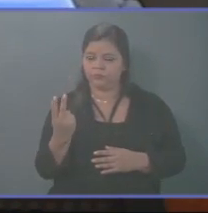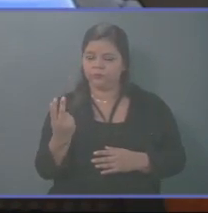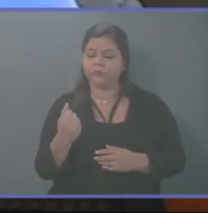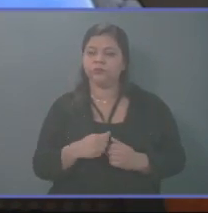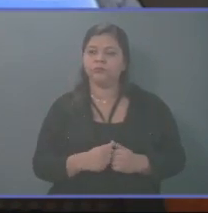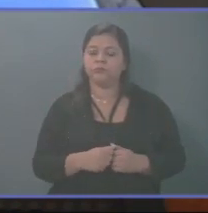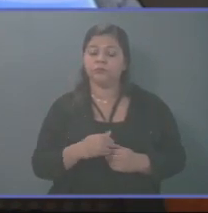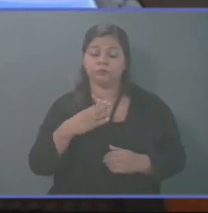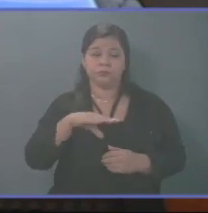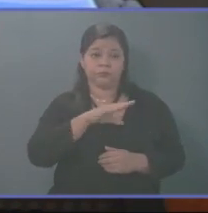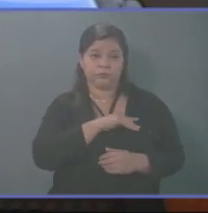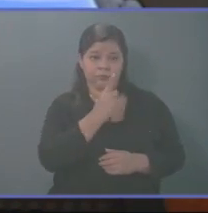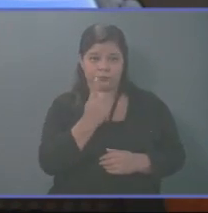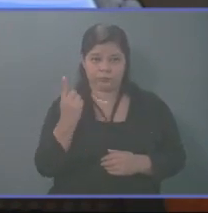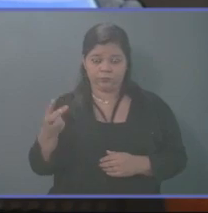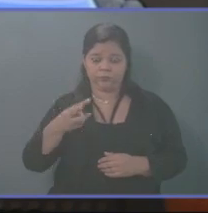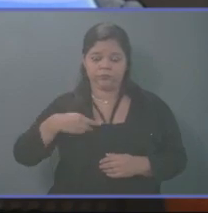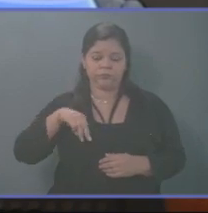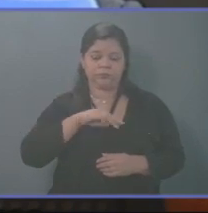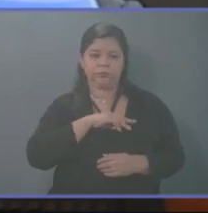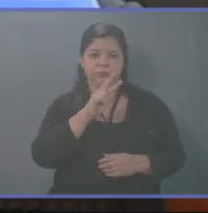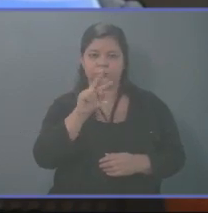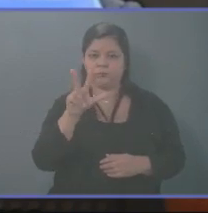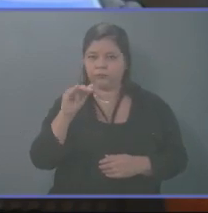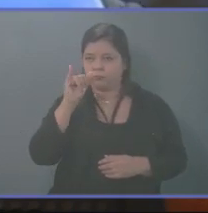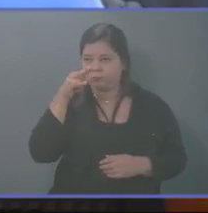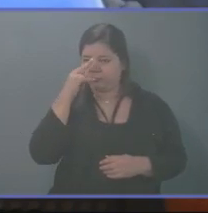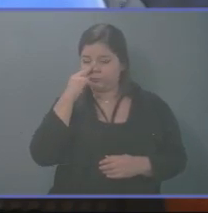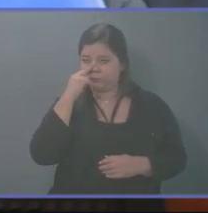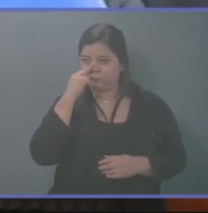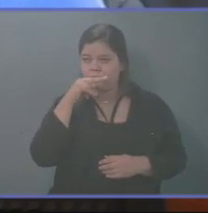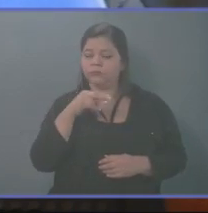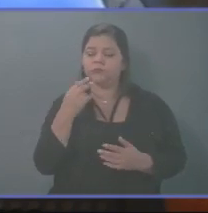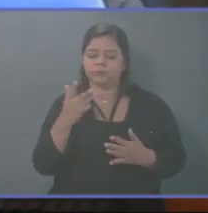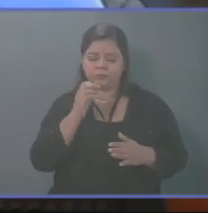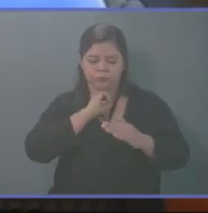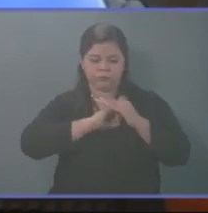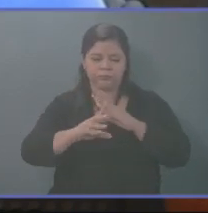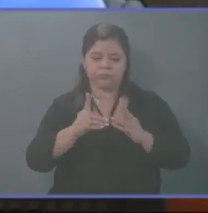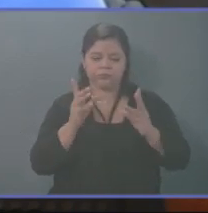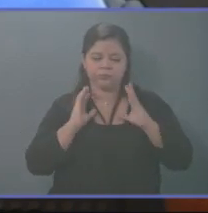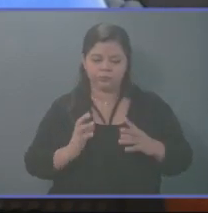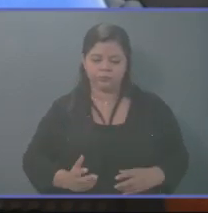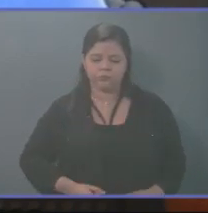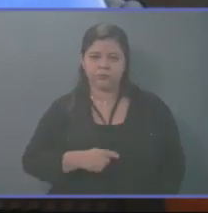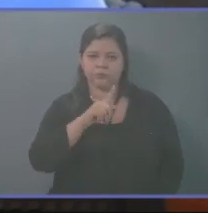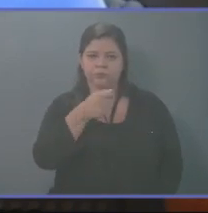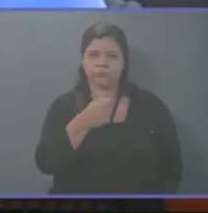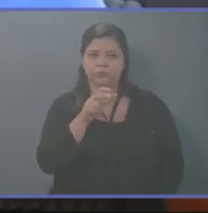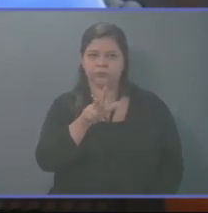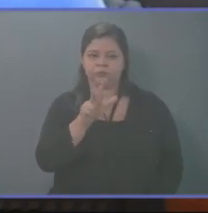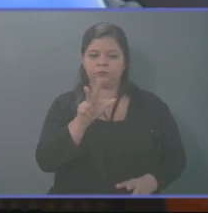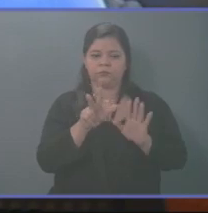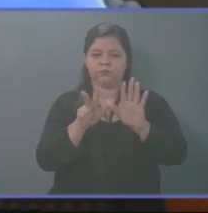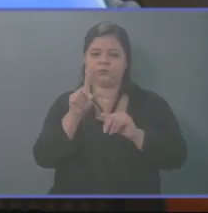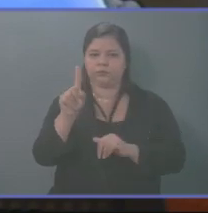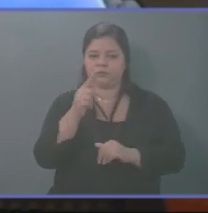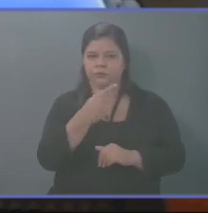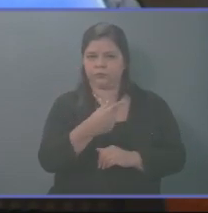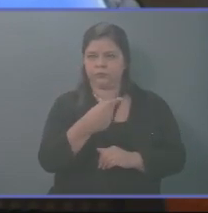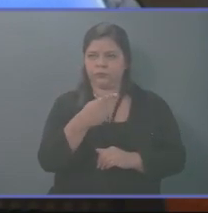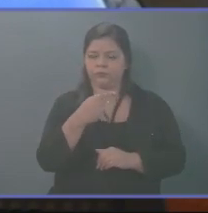de Consejo de Ministros de fecha 23 de julio del 2019, publicado en el Diario Oficial número 1381, tomo